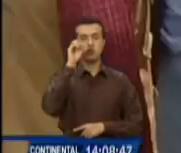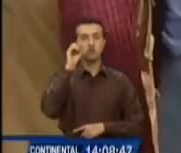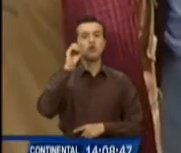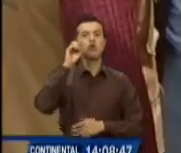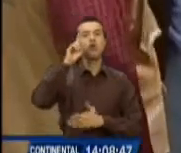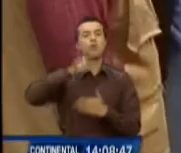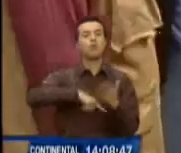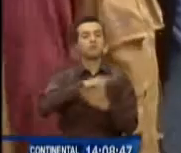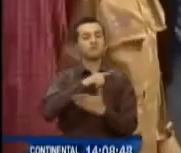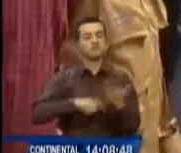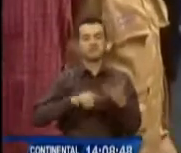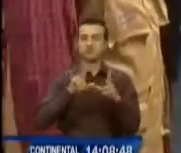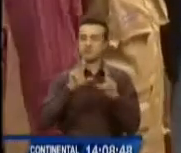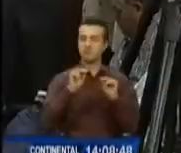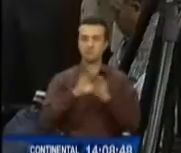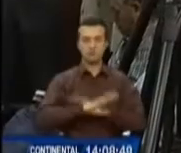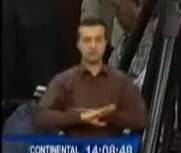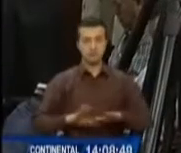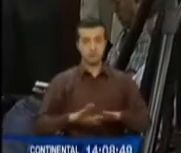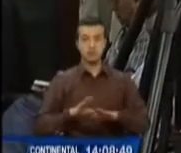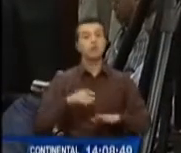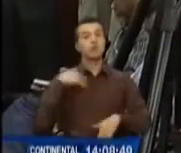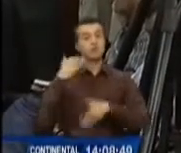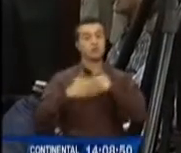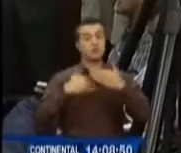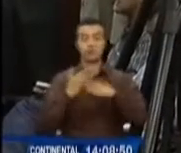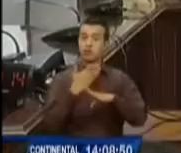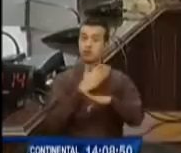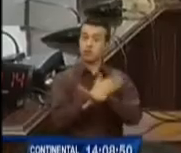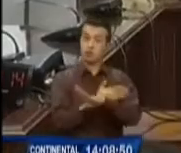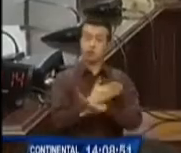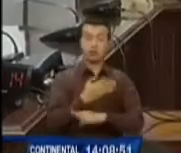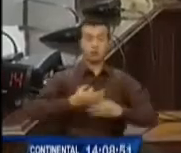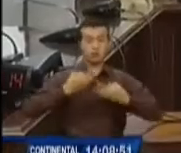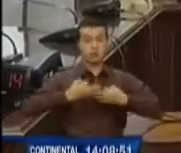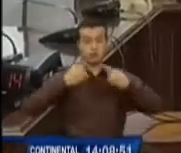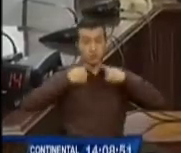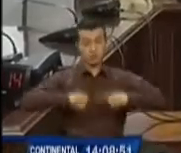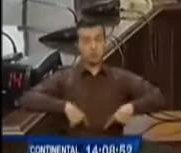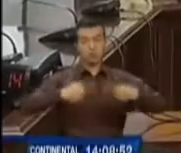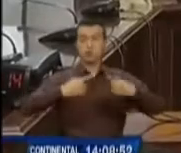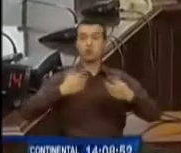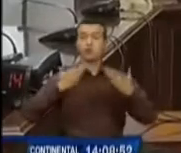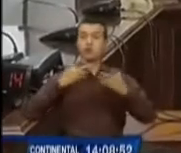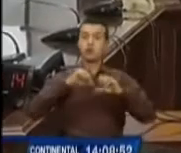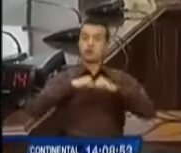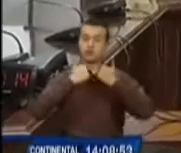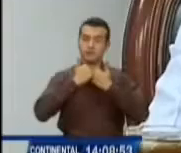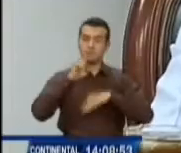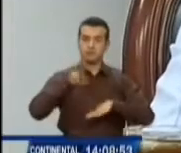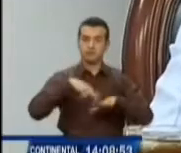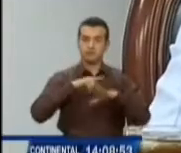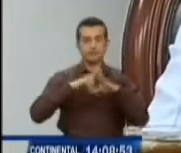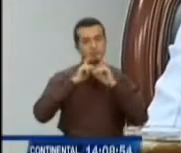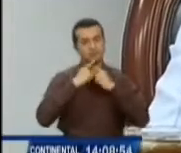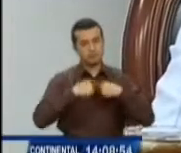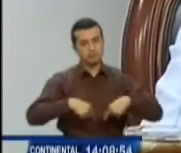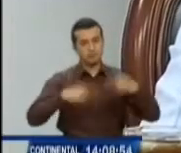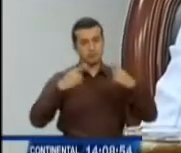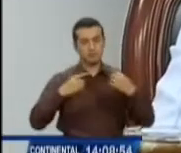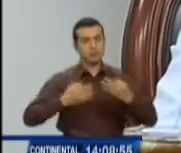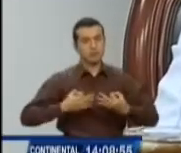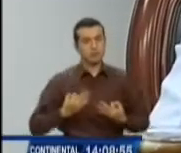nulo. La oportunidad fue aprovechada para explicar los pasos previos a la presentación de estos resultados en la Asamblea Nacional. Si no